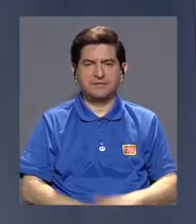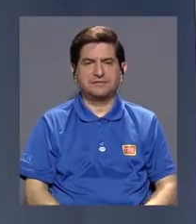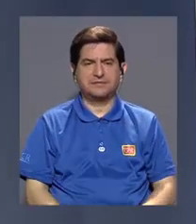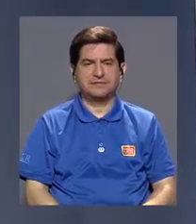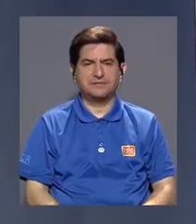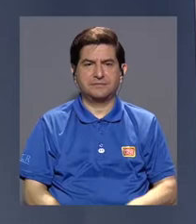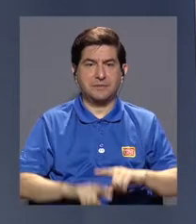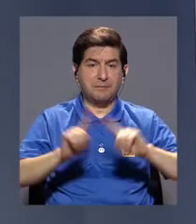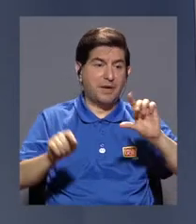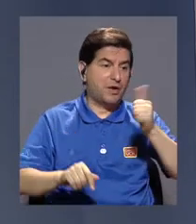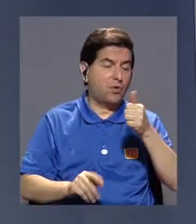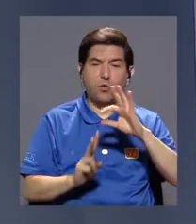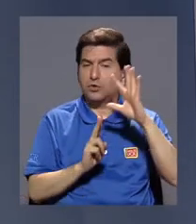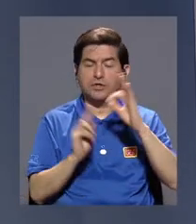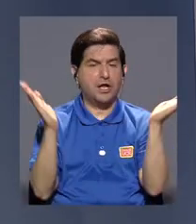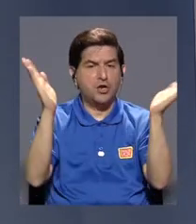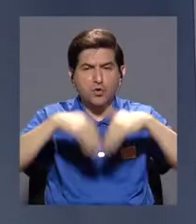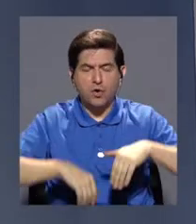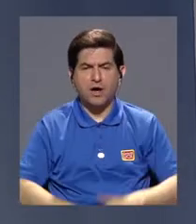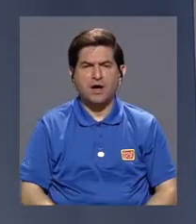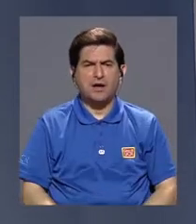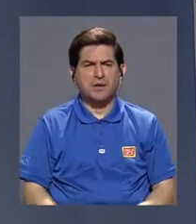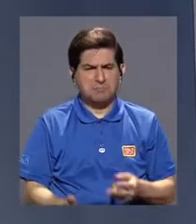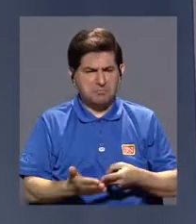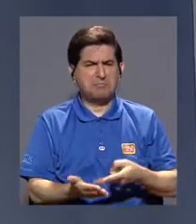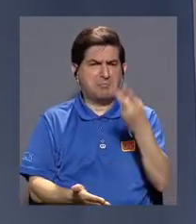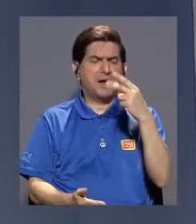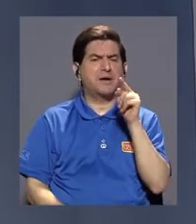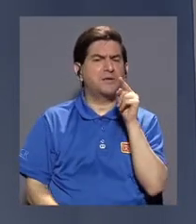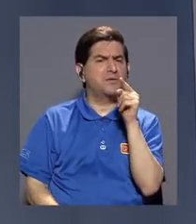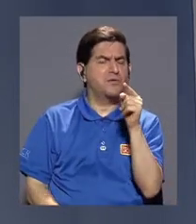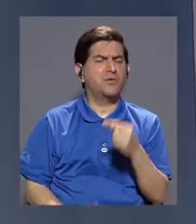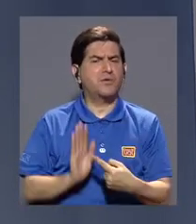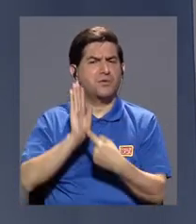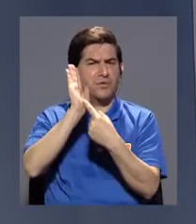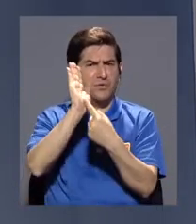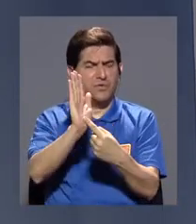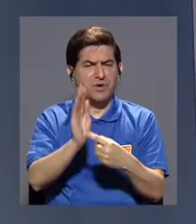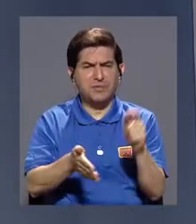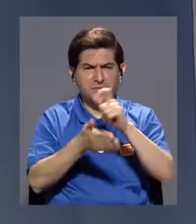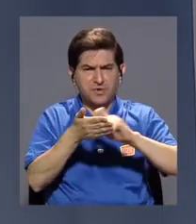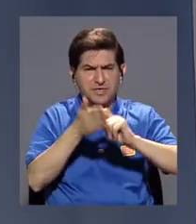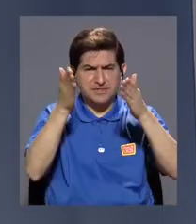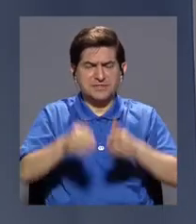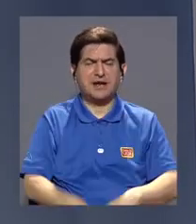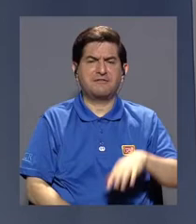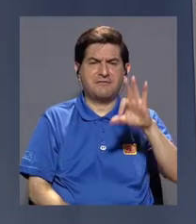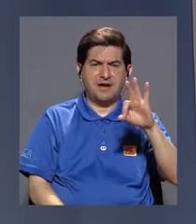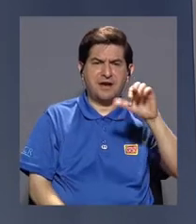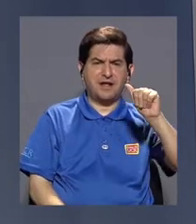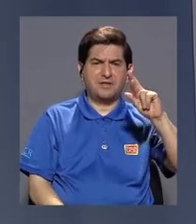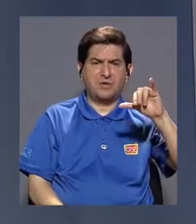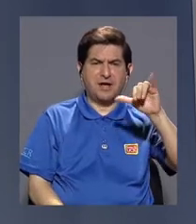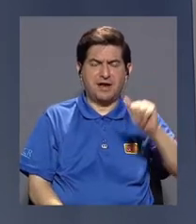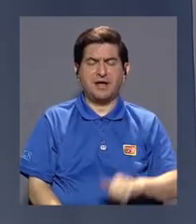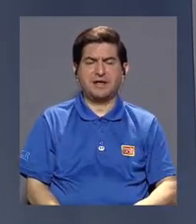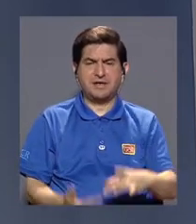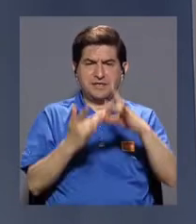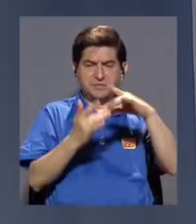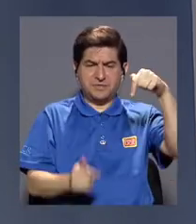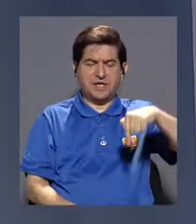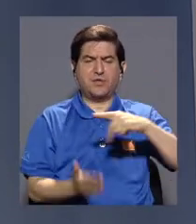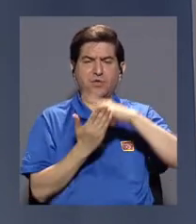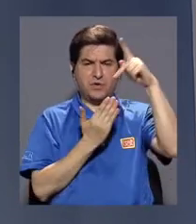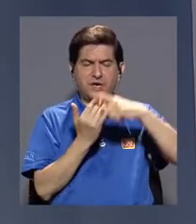No va a haber otra opción. Creo que es muy valioso lo que presenta el escritor Fernando Araya, hoy invitado a Especiales Universidad de